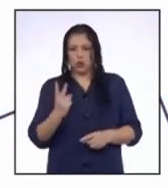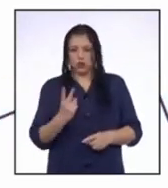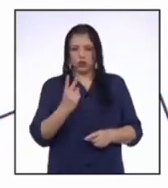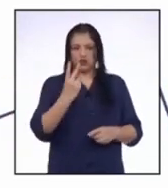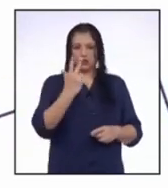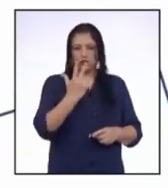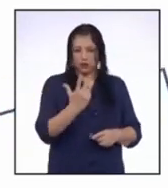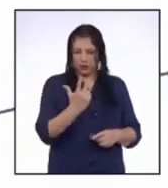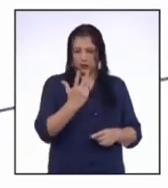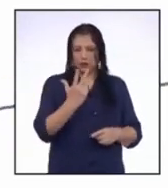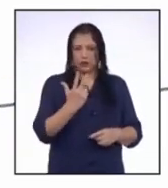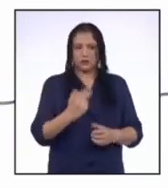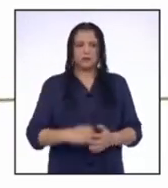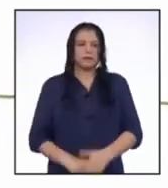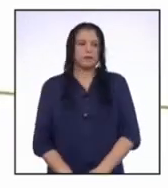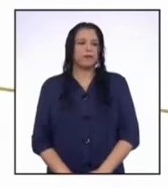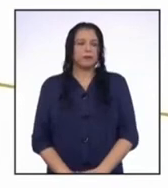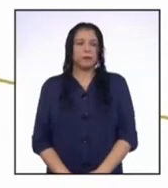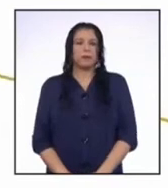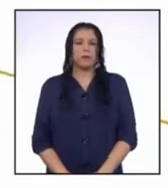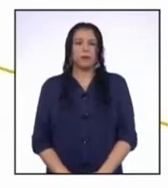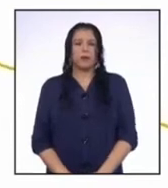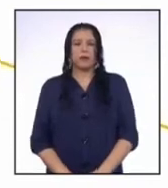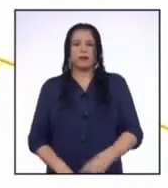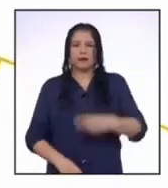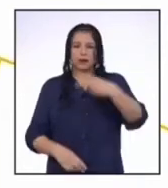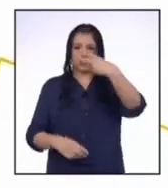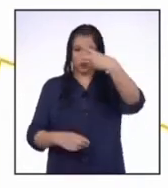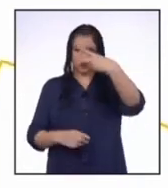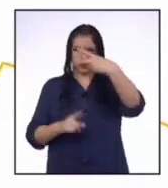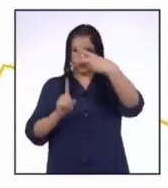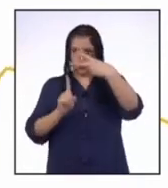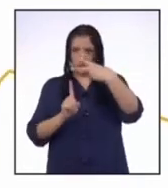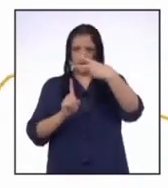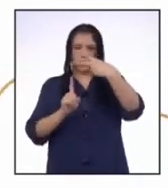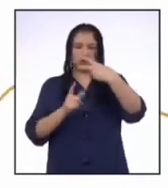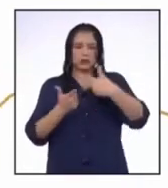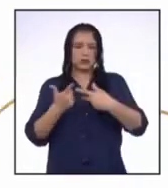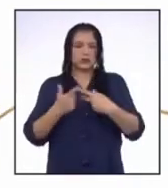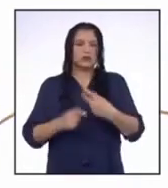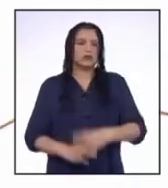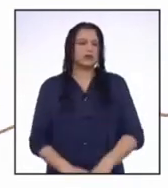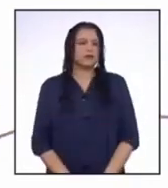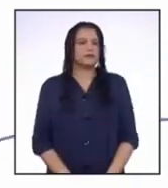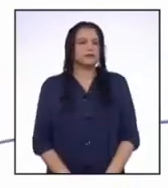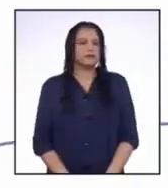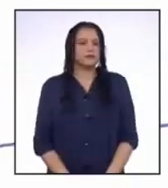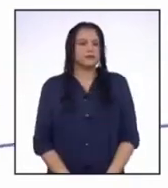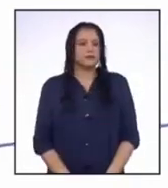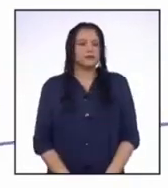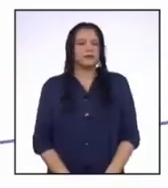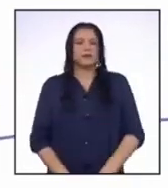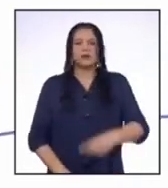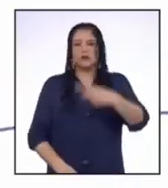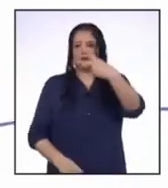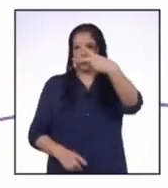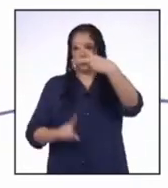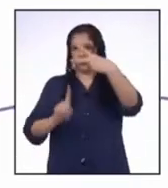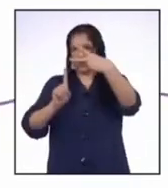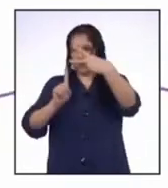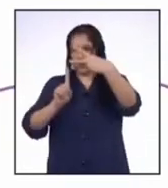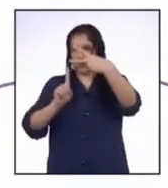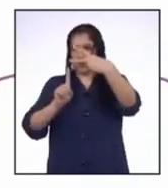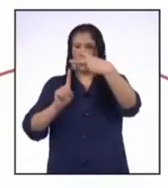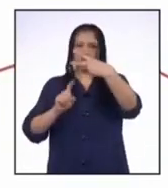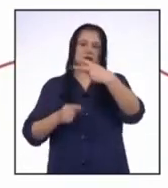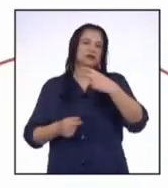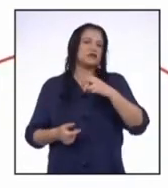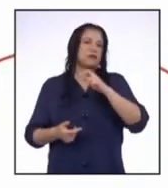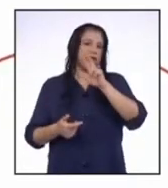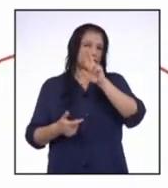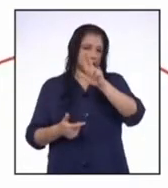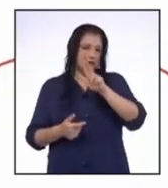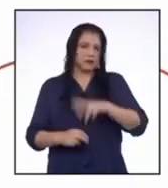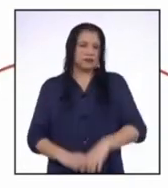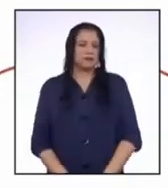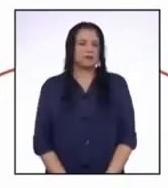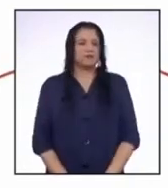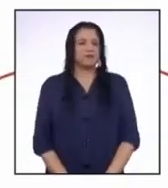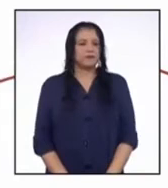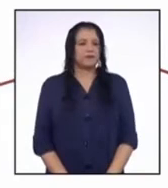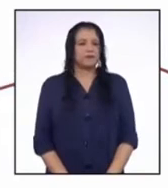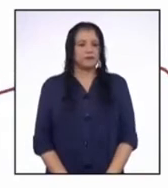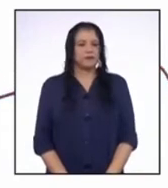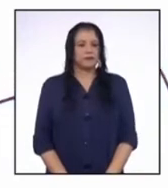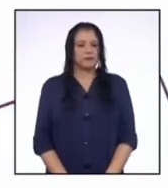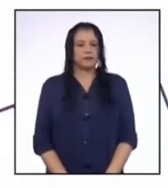espacios porque el multiplicando tiene 2 cifras decimales y el multiplicador una cifra decimal. Y 2 más 1